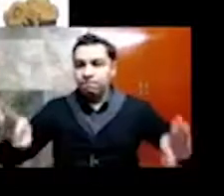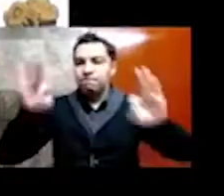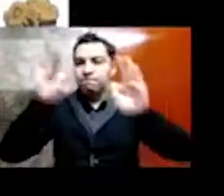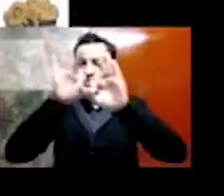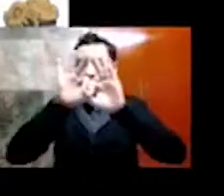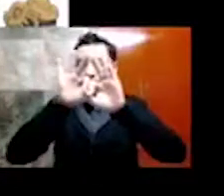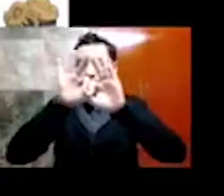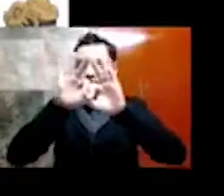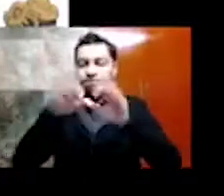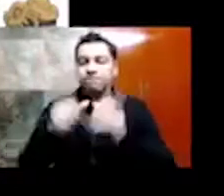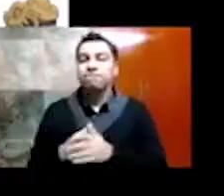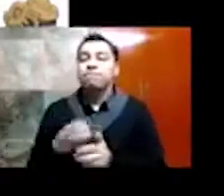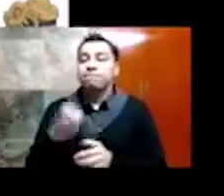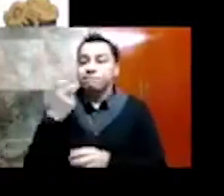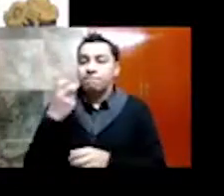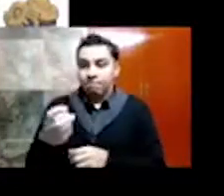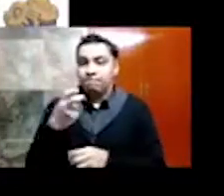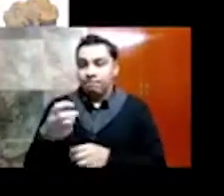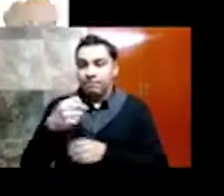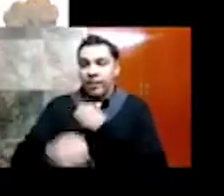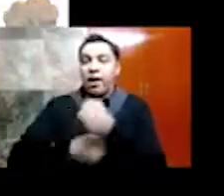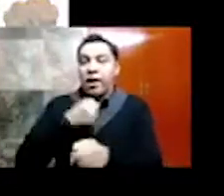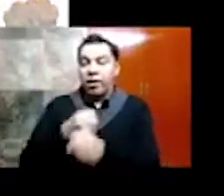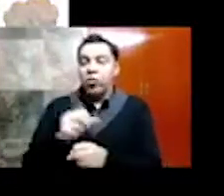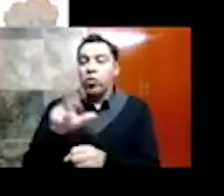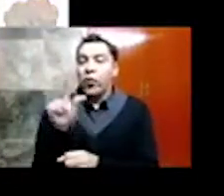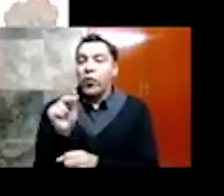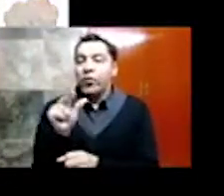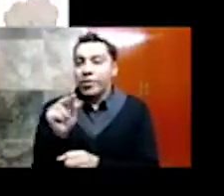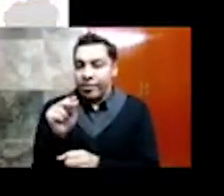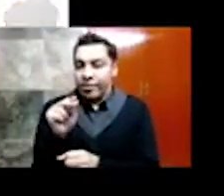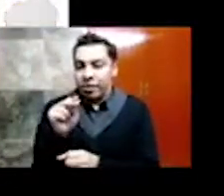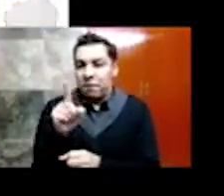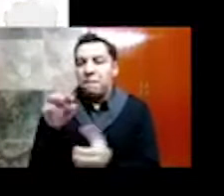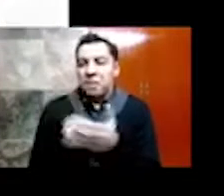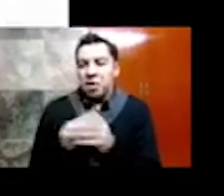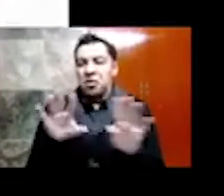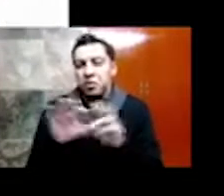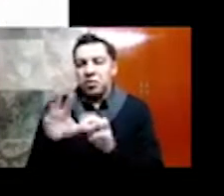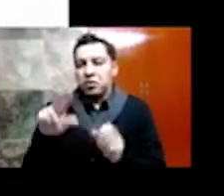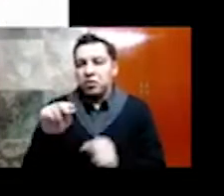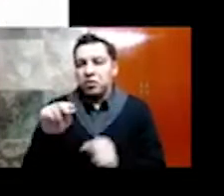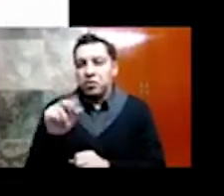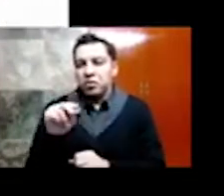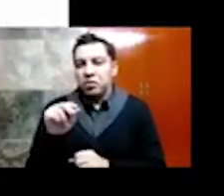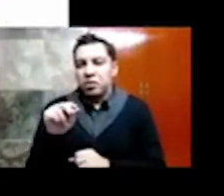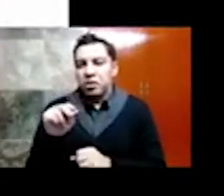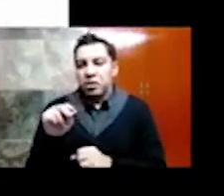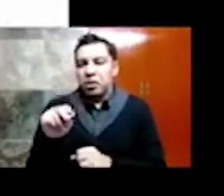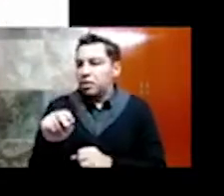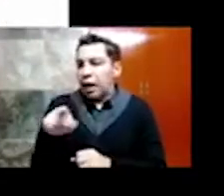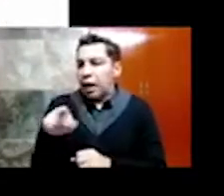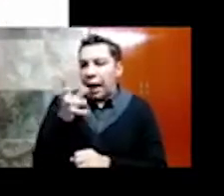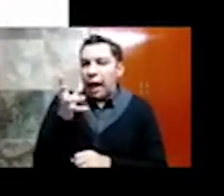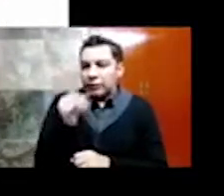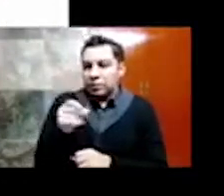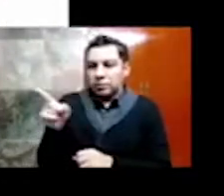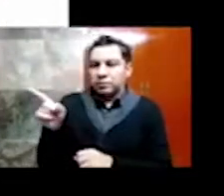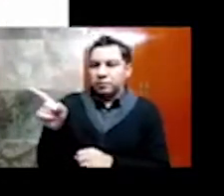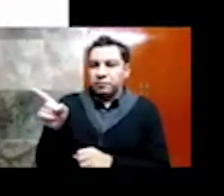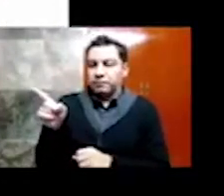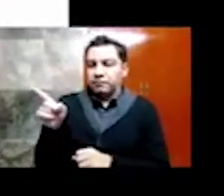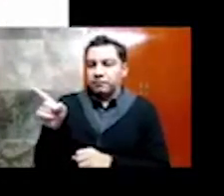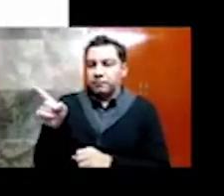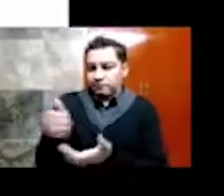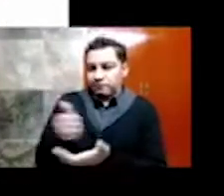investigaciones a final de los años 80. No están a la misma escala, ya vamos a ver algunos que